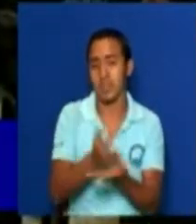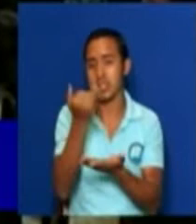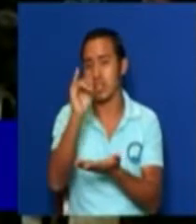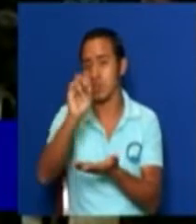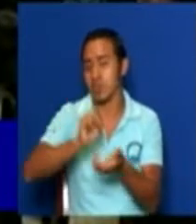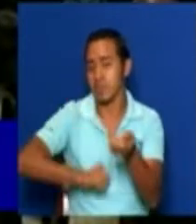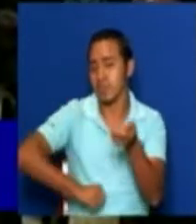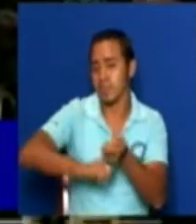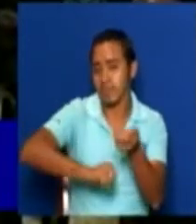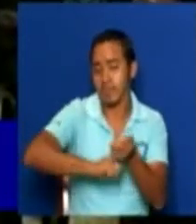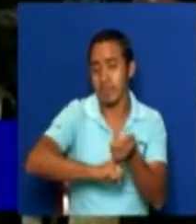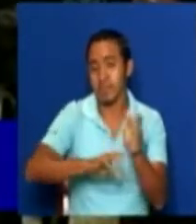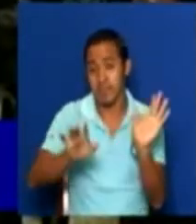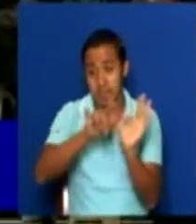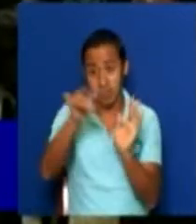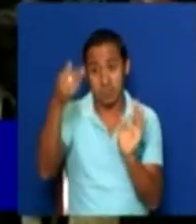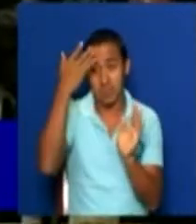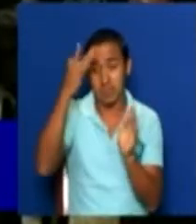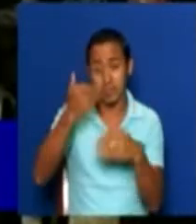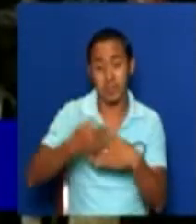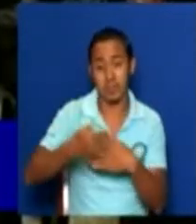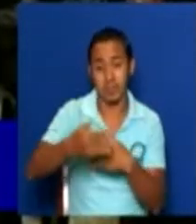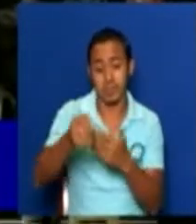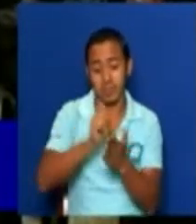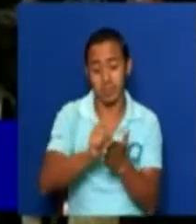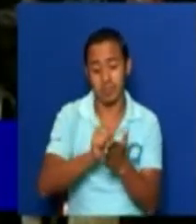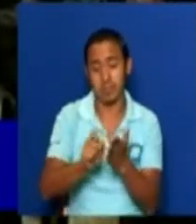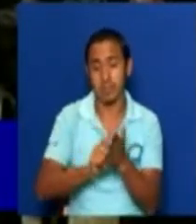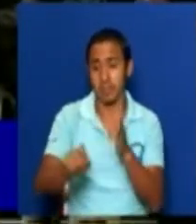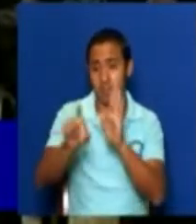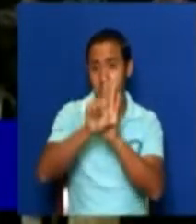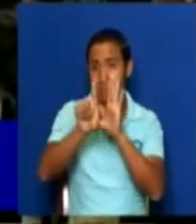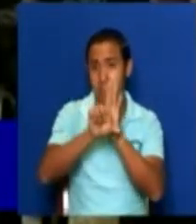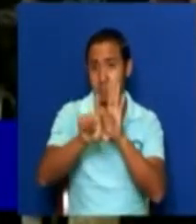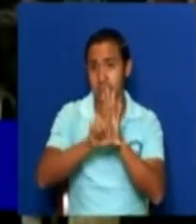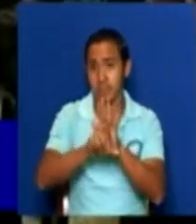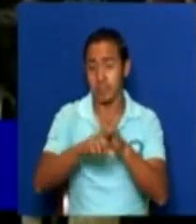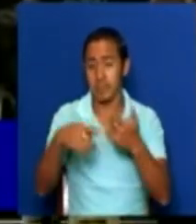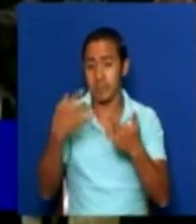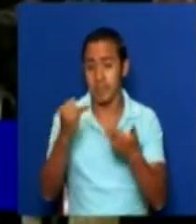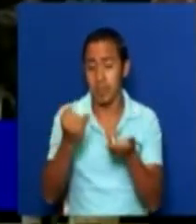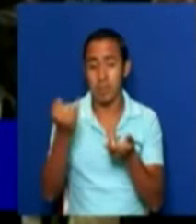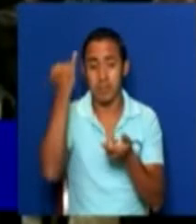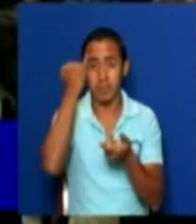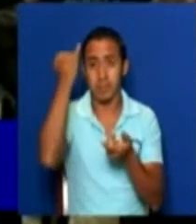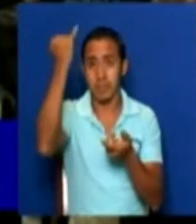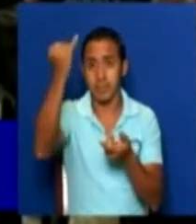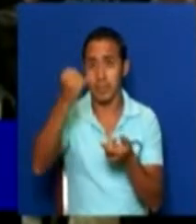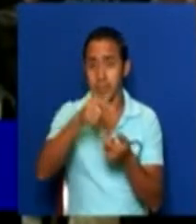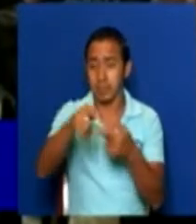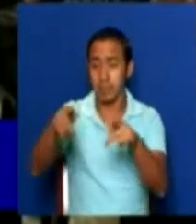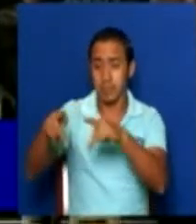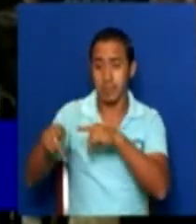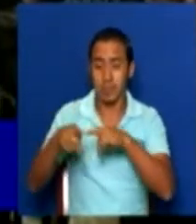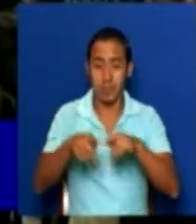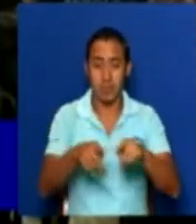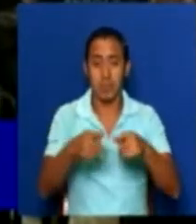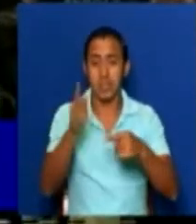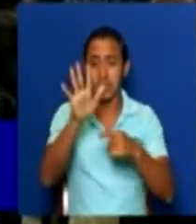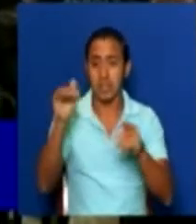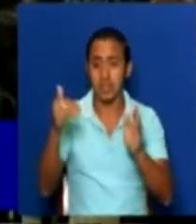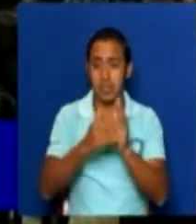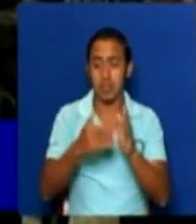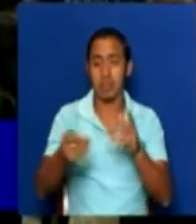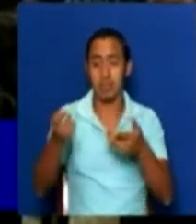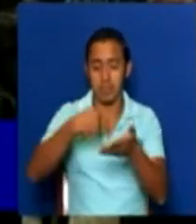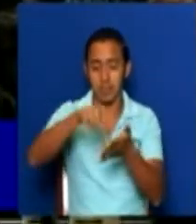no. Ustedes saben que el proceso de elaboración de una ley, aparte de que sea una iniciativa ciudadana y tenga 5.000